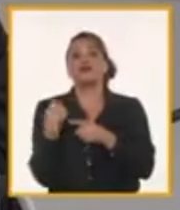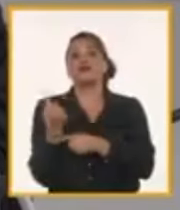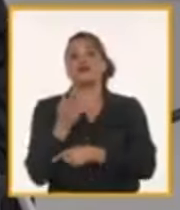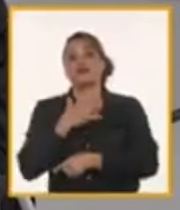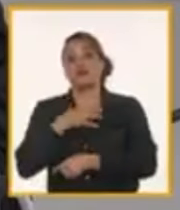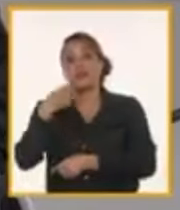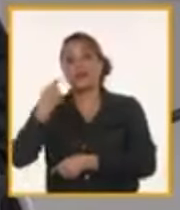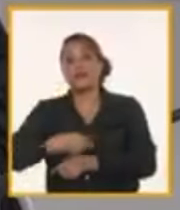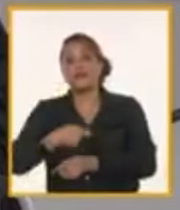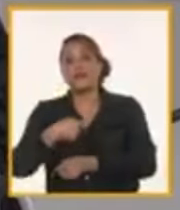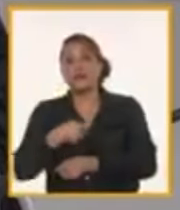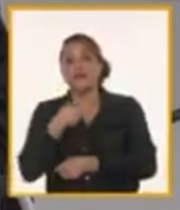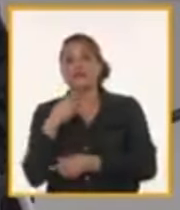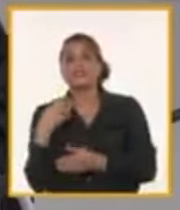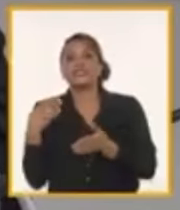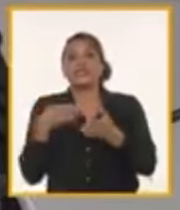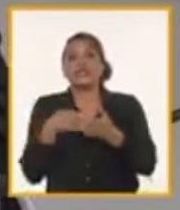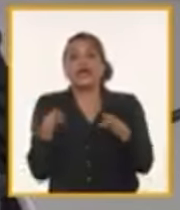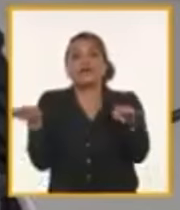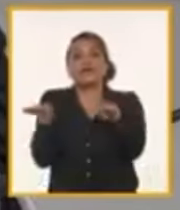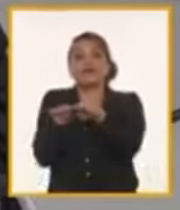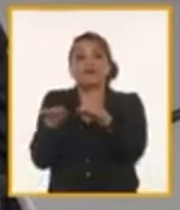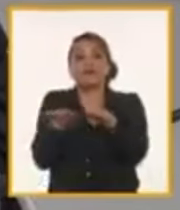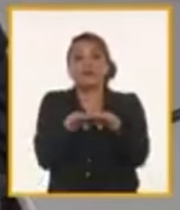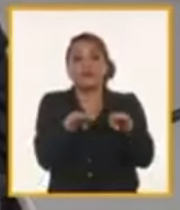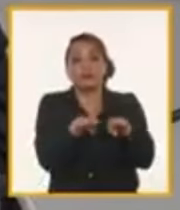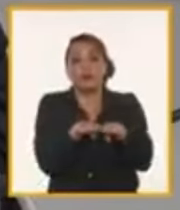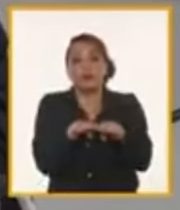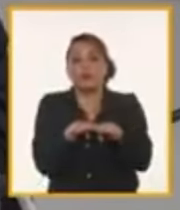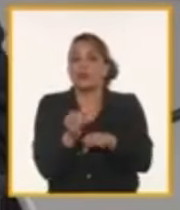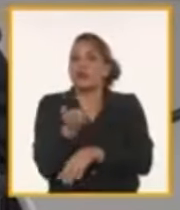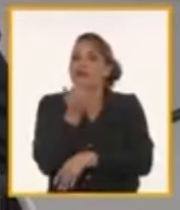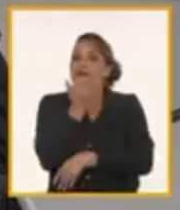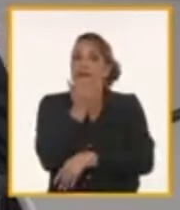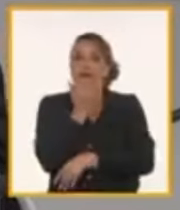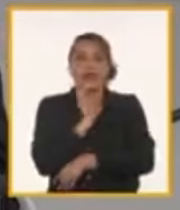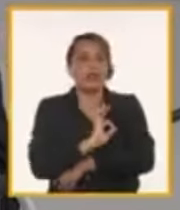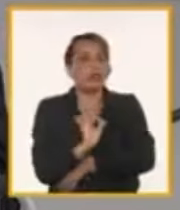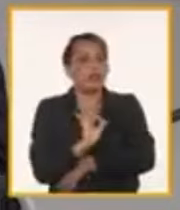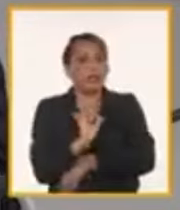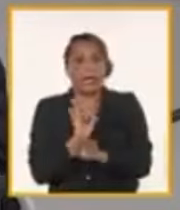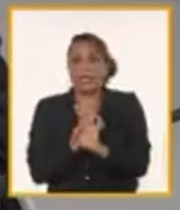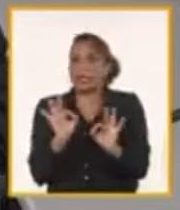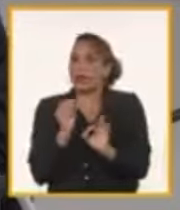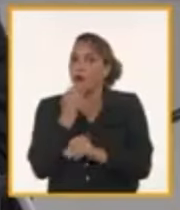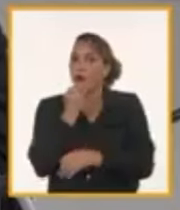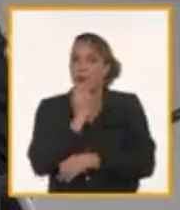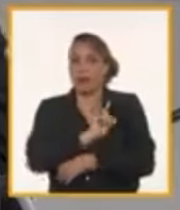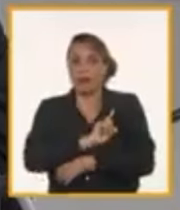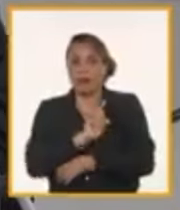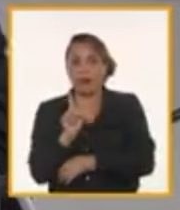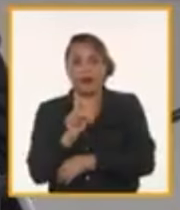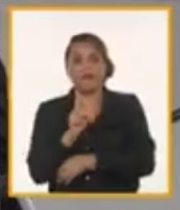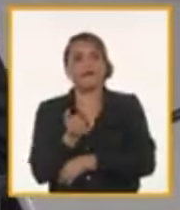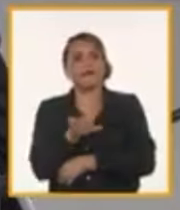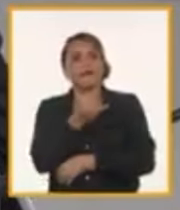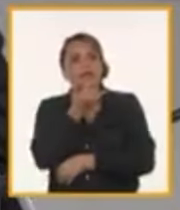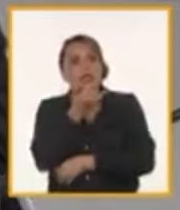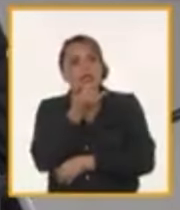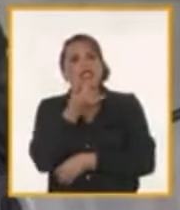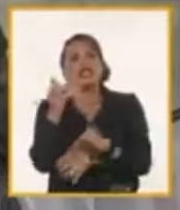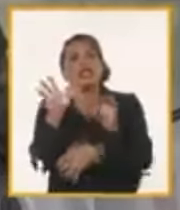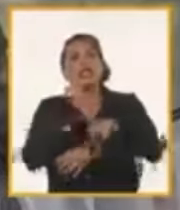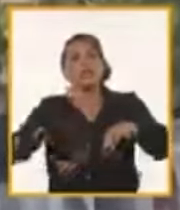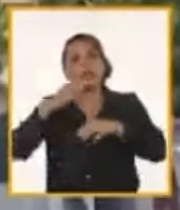llegar a esa resincronización sin afectar la calidad y en medio de un grupo de condiciones que la realidad del